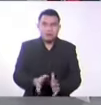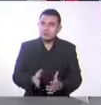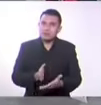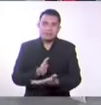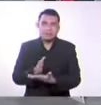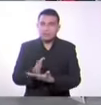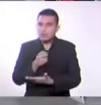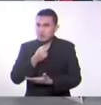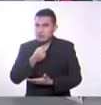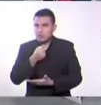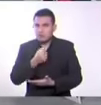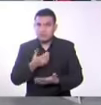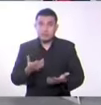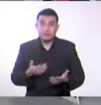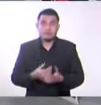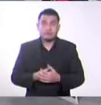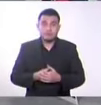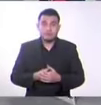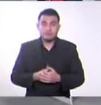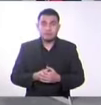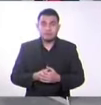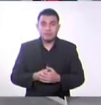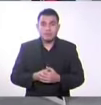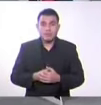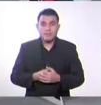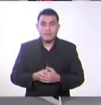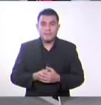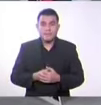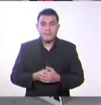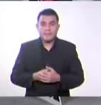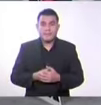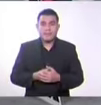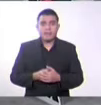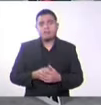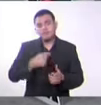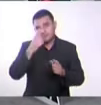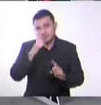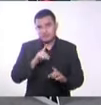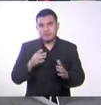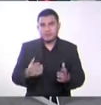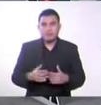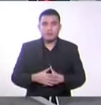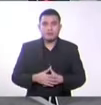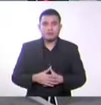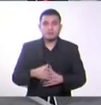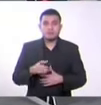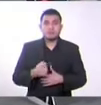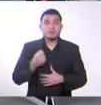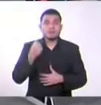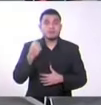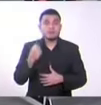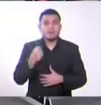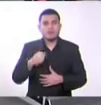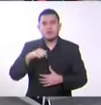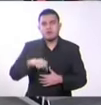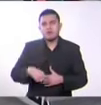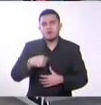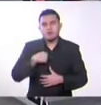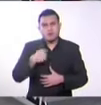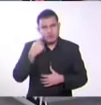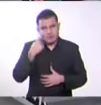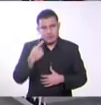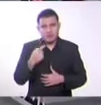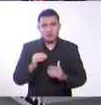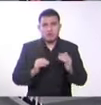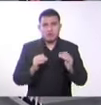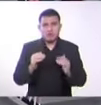Se perdía el mensaje. Y se perdía el mensaje. Ah, muy bien. Entonces, eso es importante. Hoy veo, dice aquí también